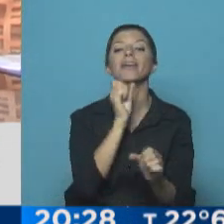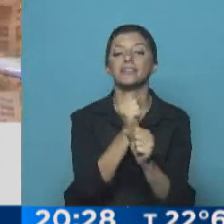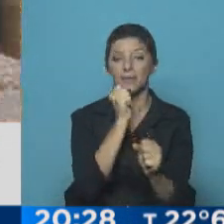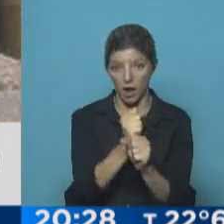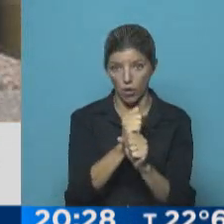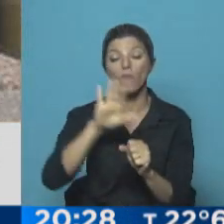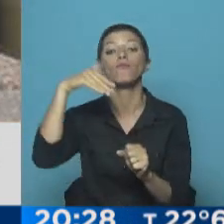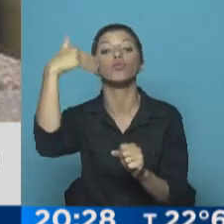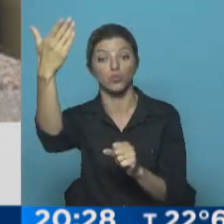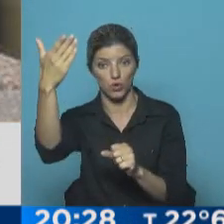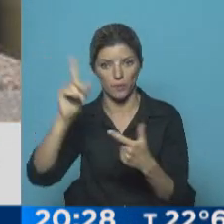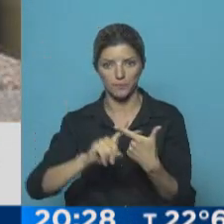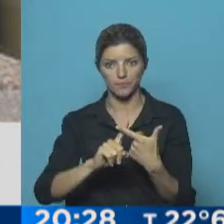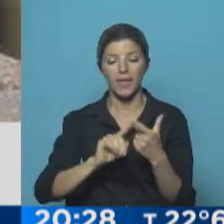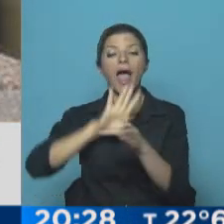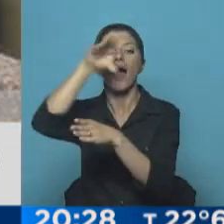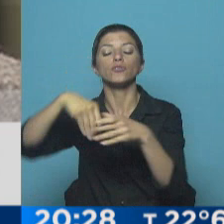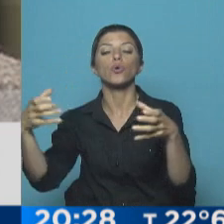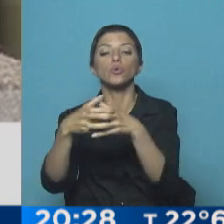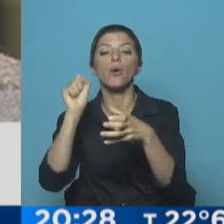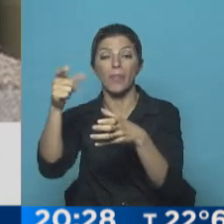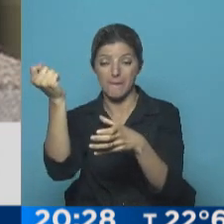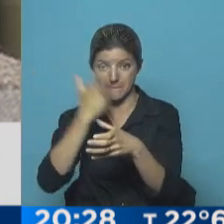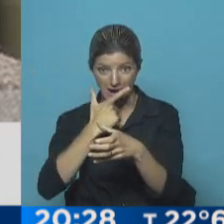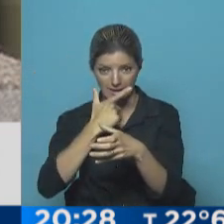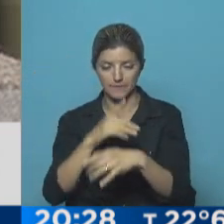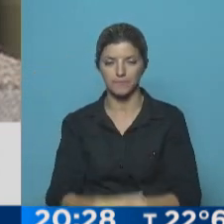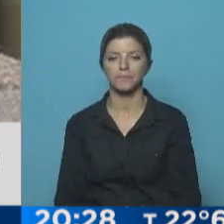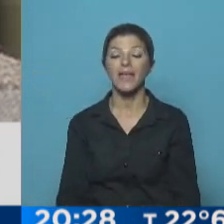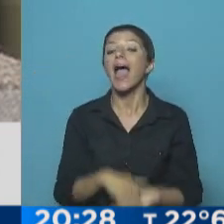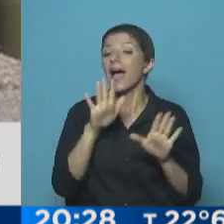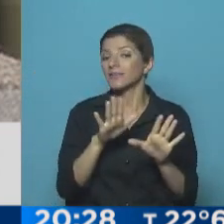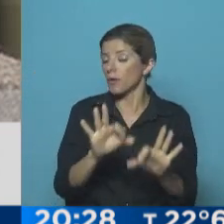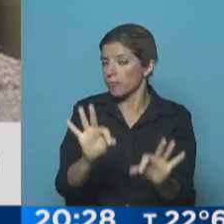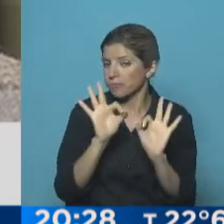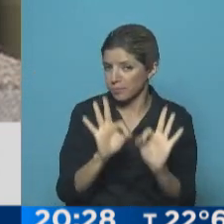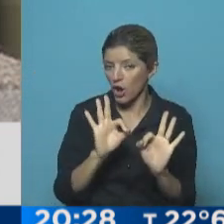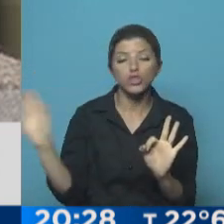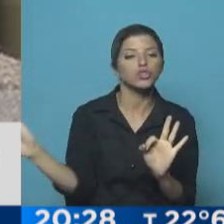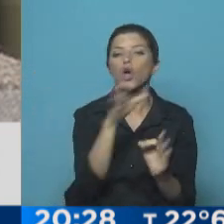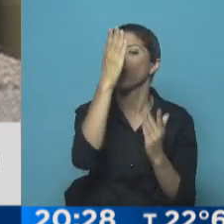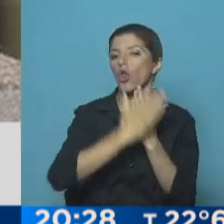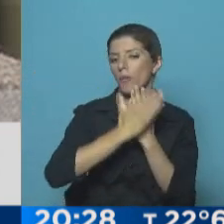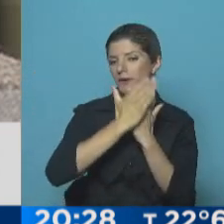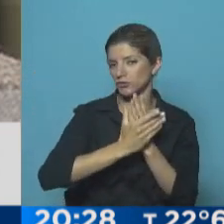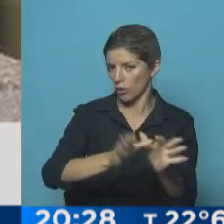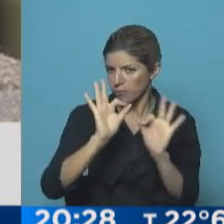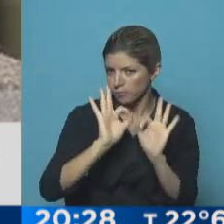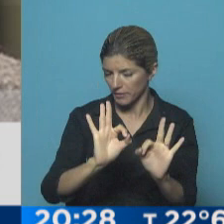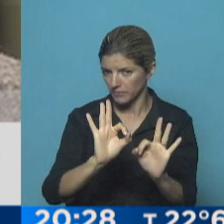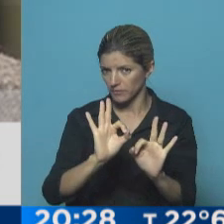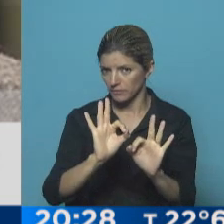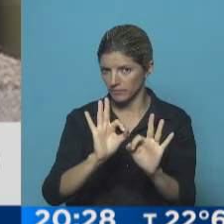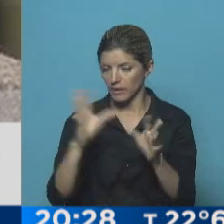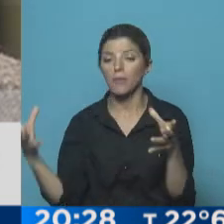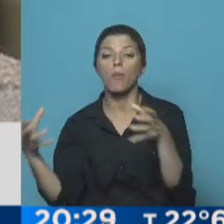como futuro ministro de Trabajo, integrando el gabinete de Mauricio Macri. De esta manera se completa prácticamente todo el gabinete que estará